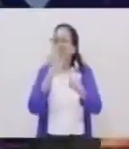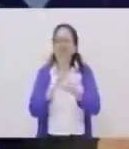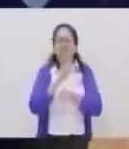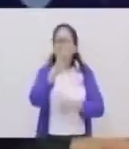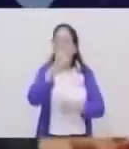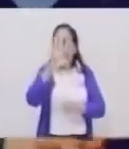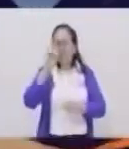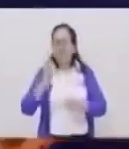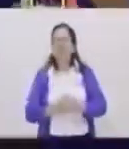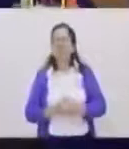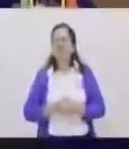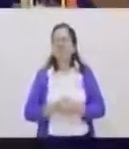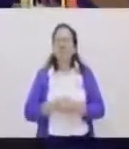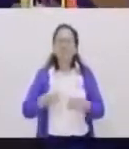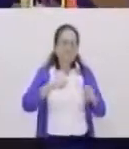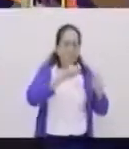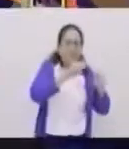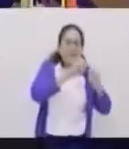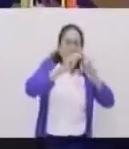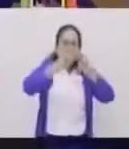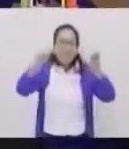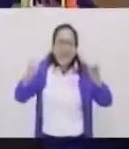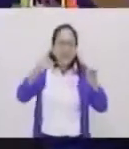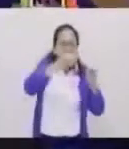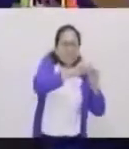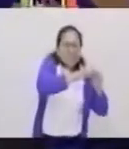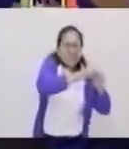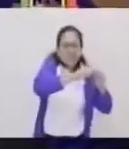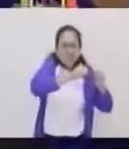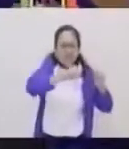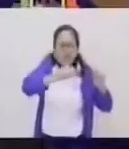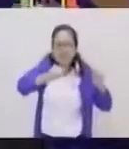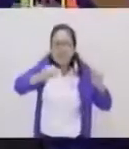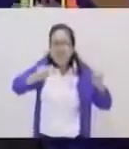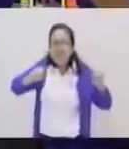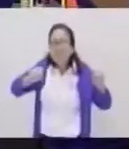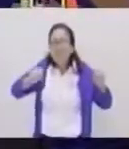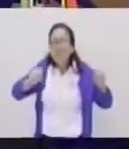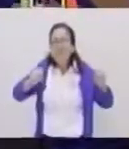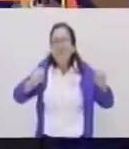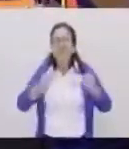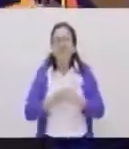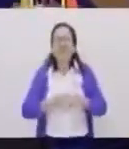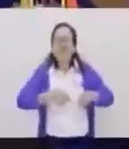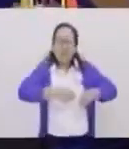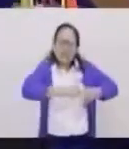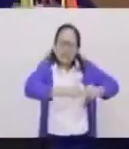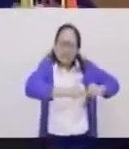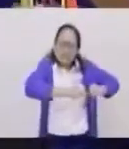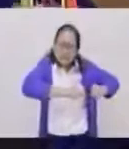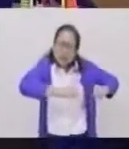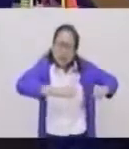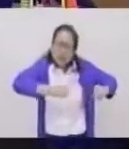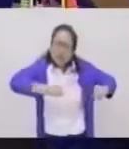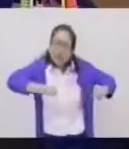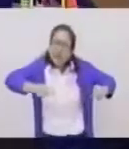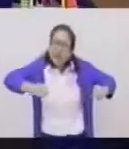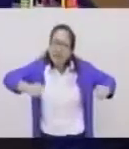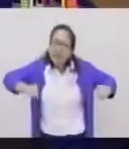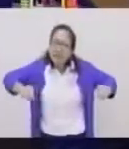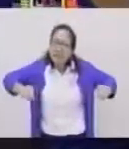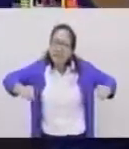150 centímetros. Vamos a colocarlo en la esquina sin que se mueva y lo vamos a